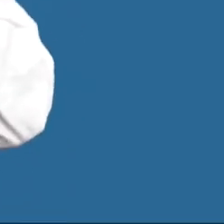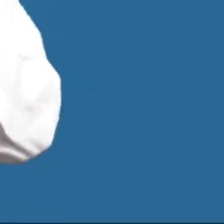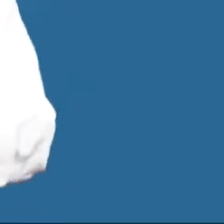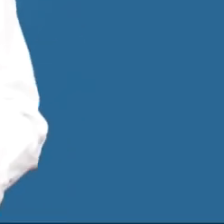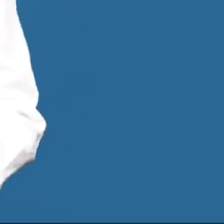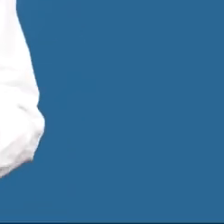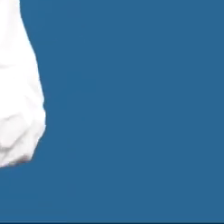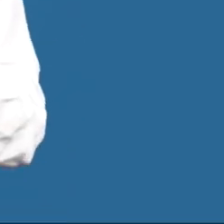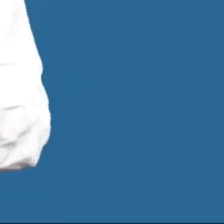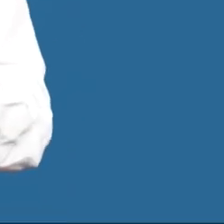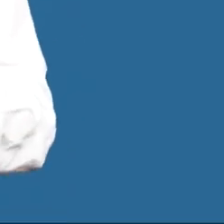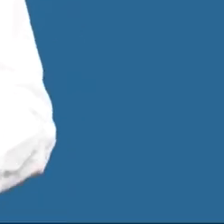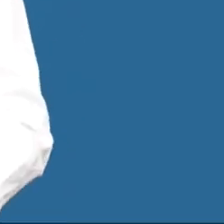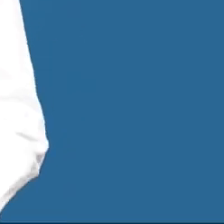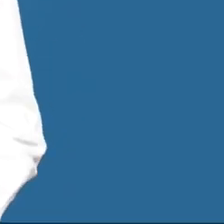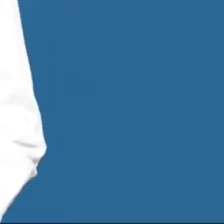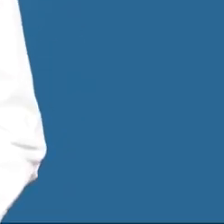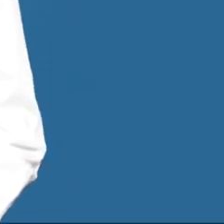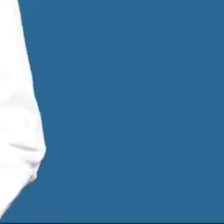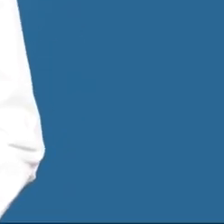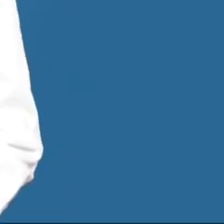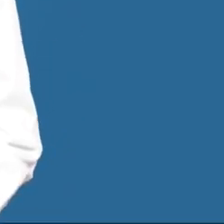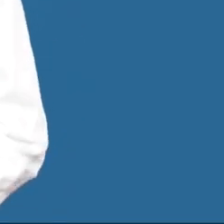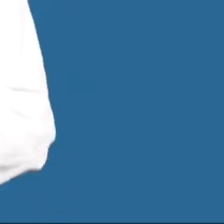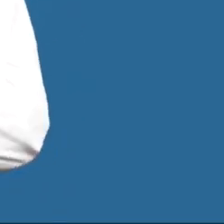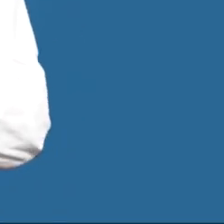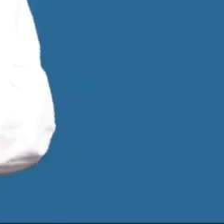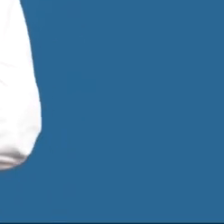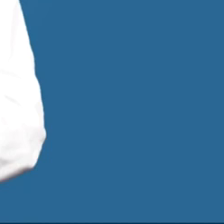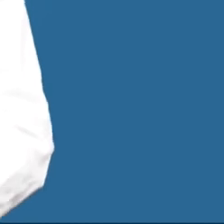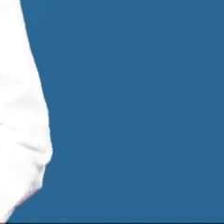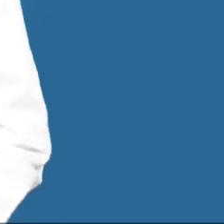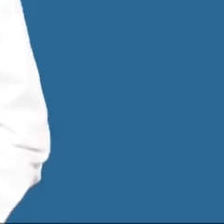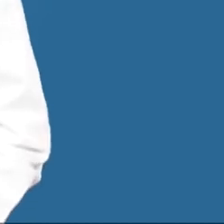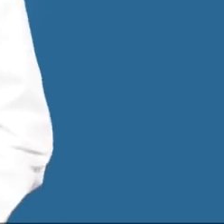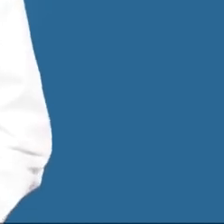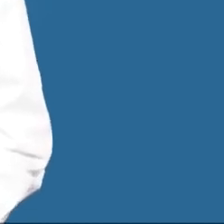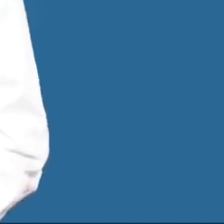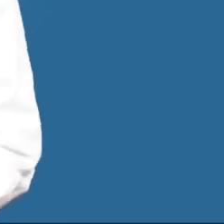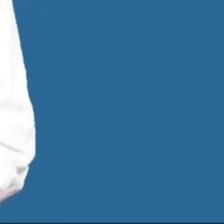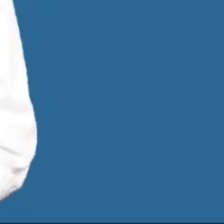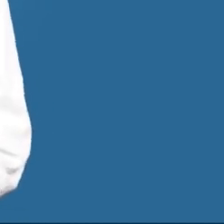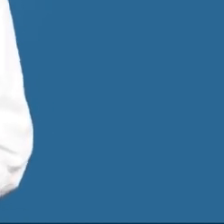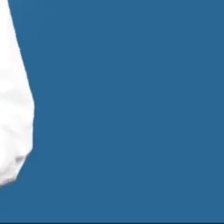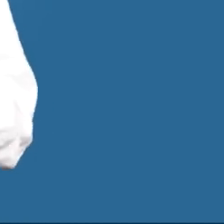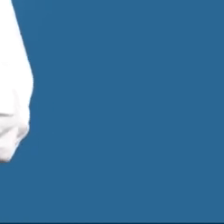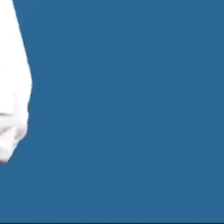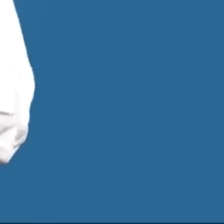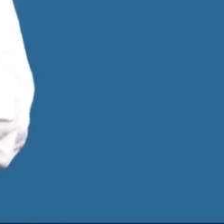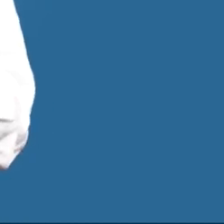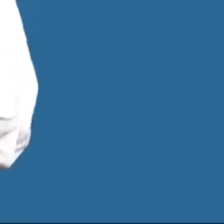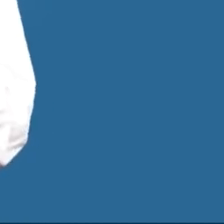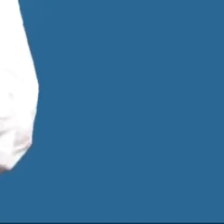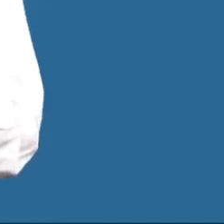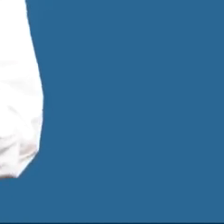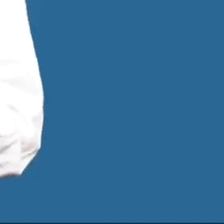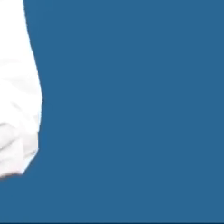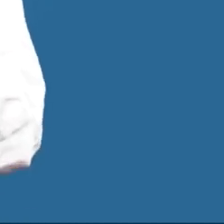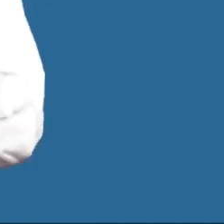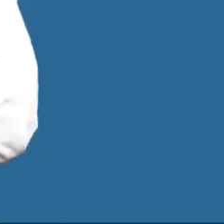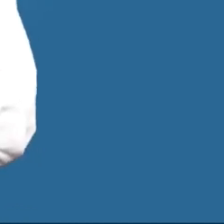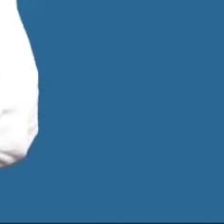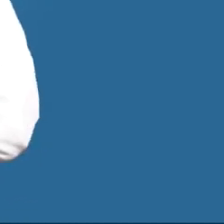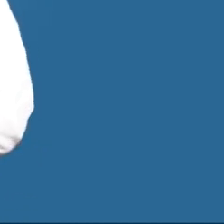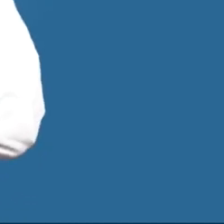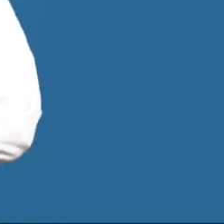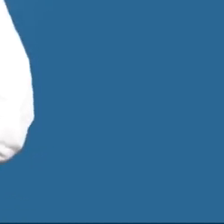Hola, mi nombre es Carlos y esta es mi seña. Hoy aprenderemos cuatro